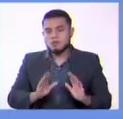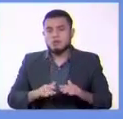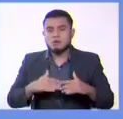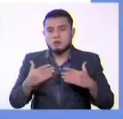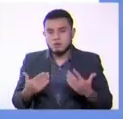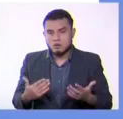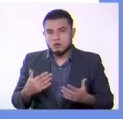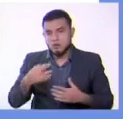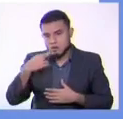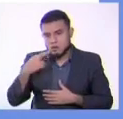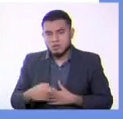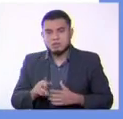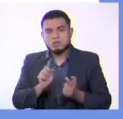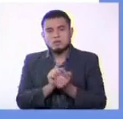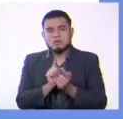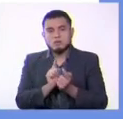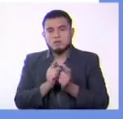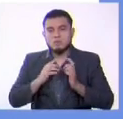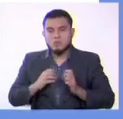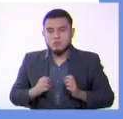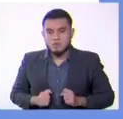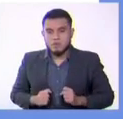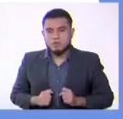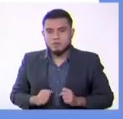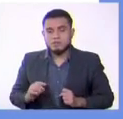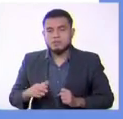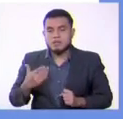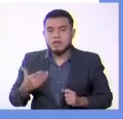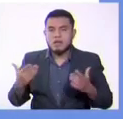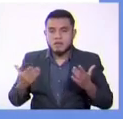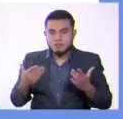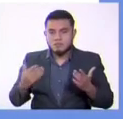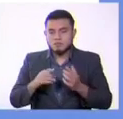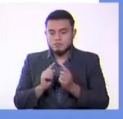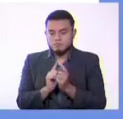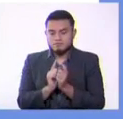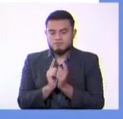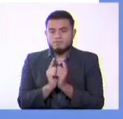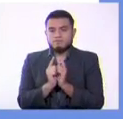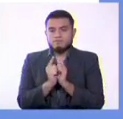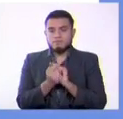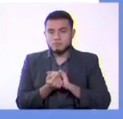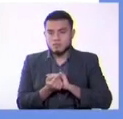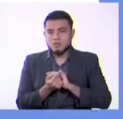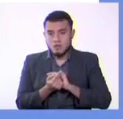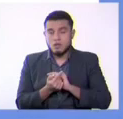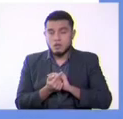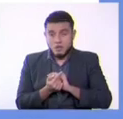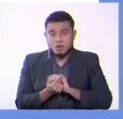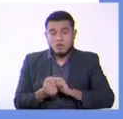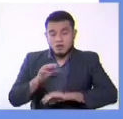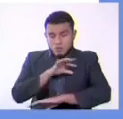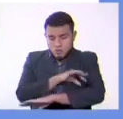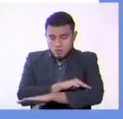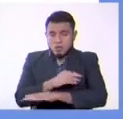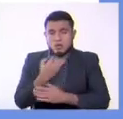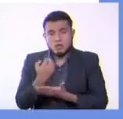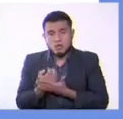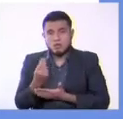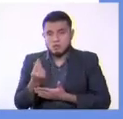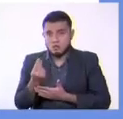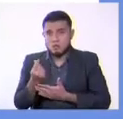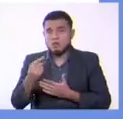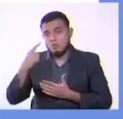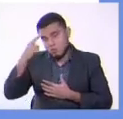precisamente se le conoce como un gobernante que hace una restauración del poder económico, político y cultural